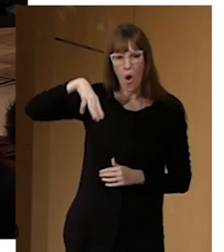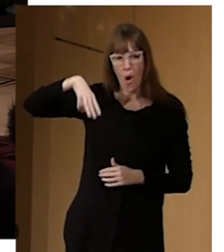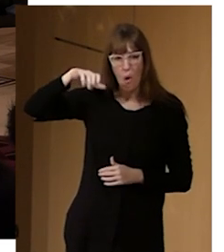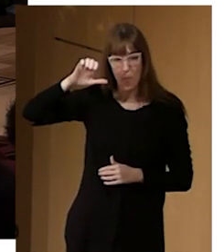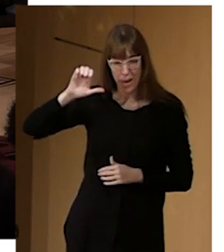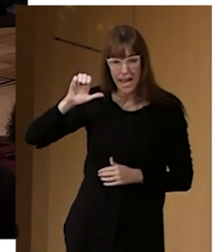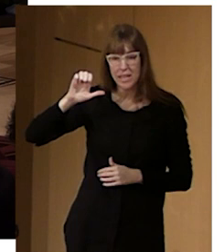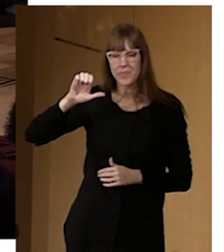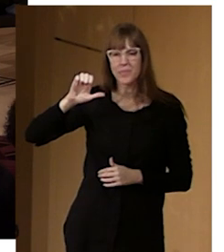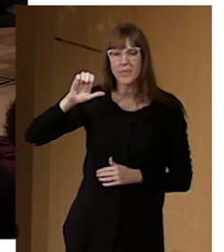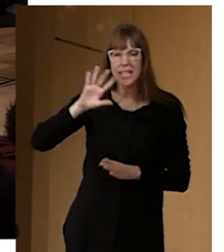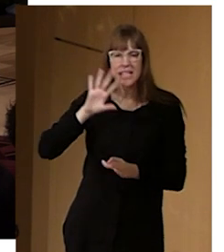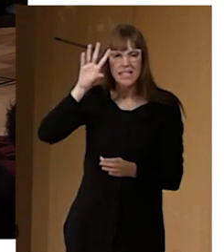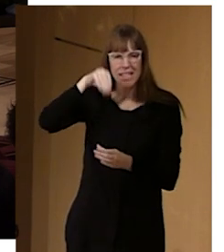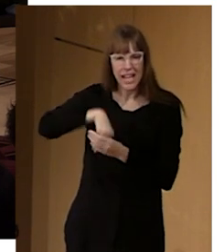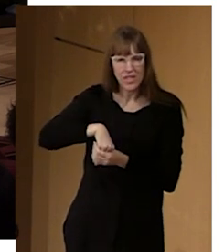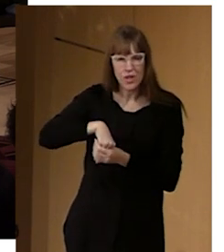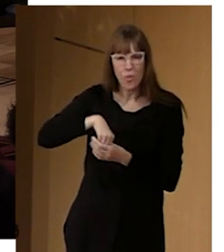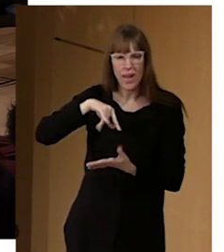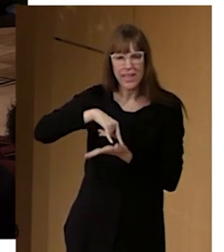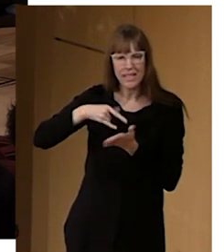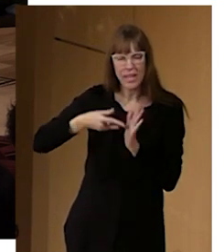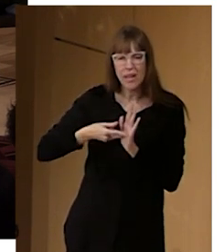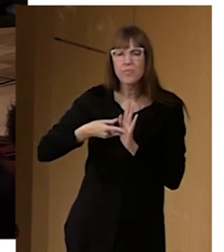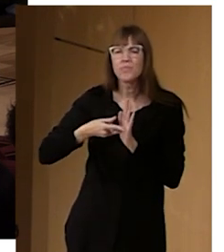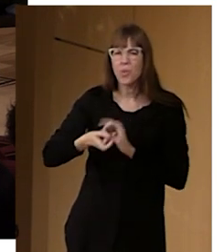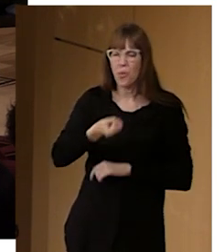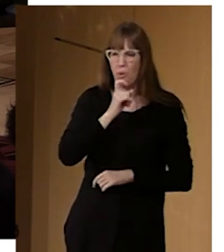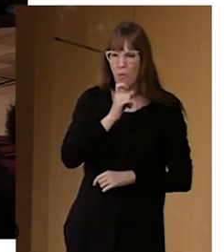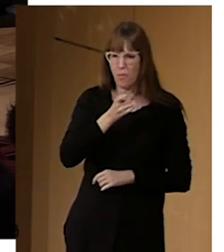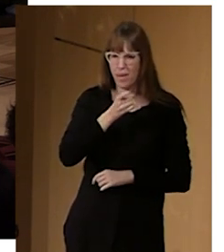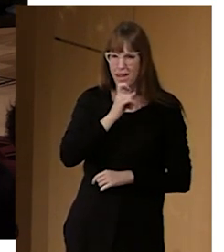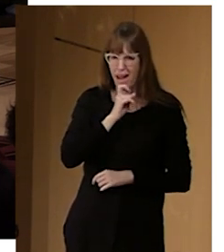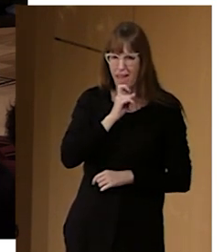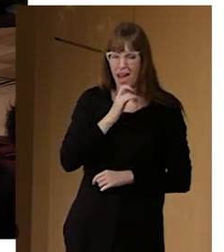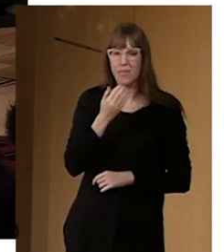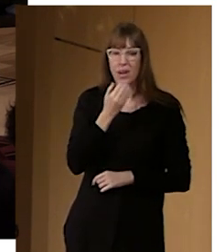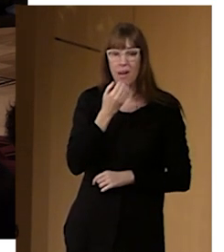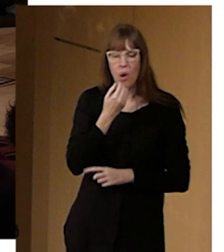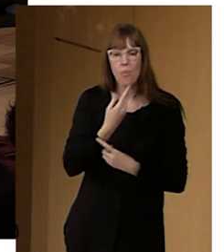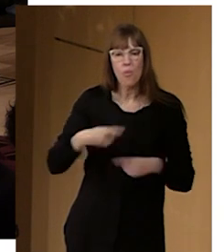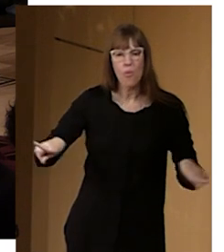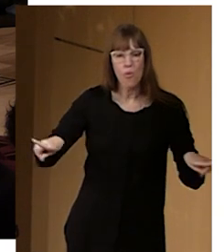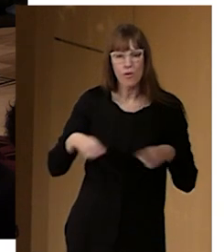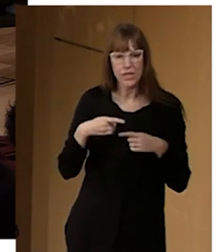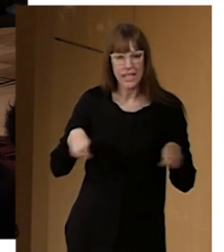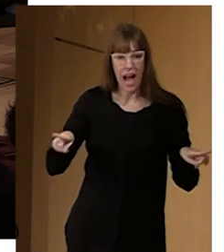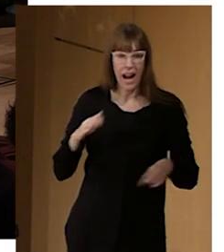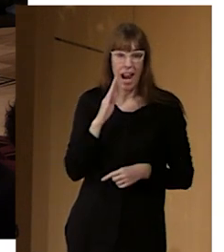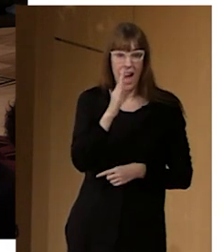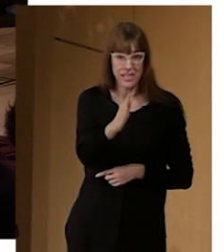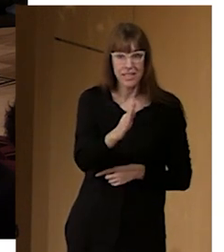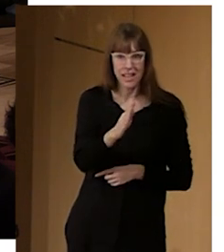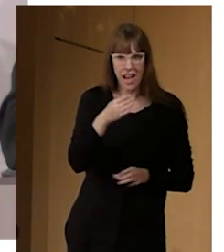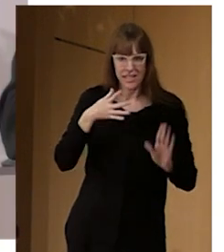tratado una disciplina tan eh complicada y a veces tan alejada del del público como es la música clásica Y cómo habéis conseguido darle la